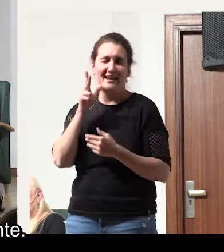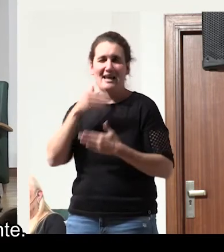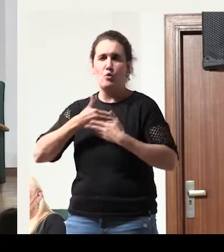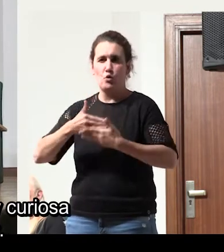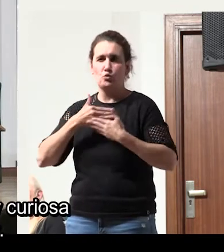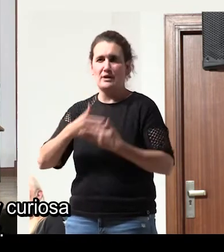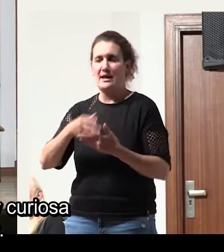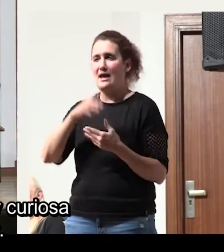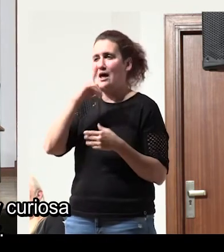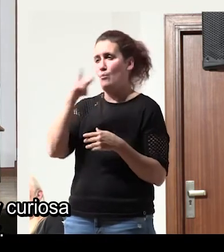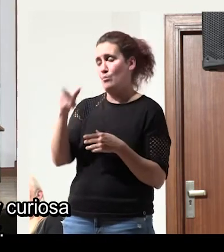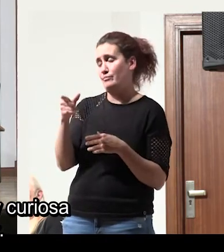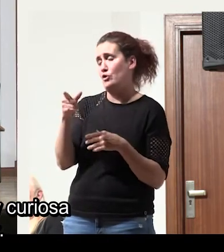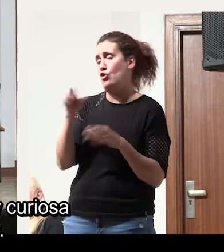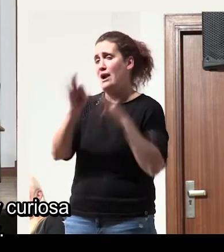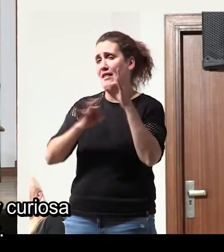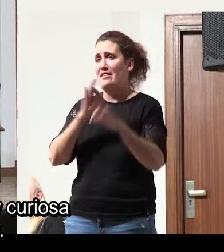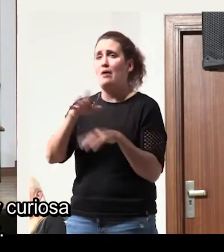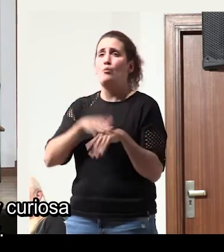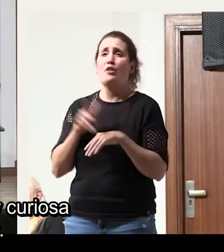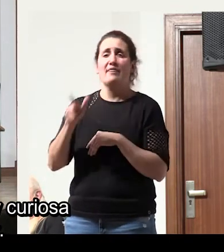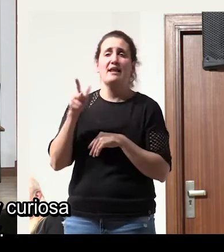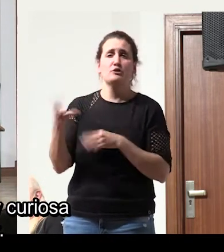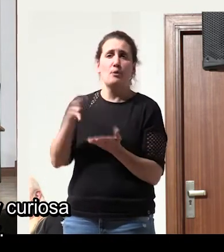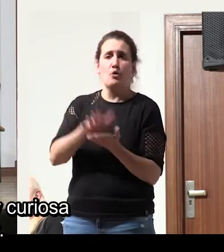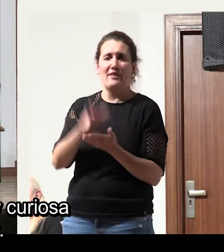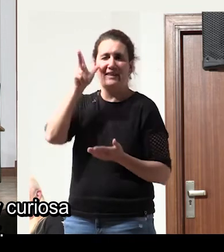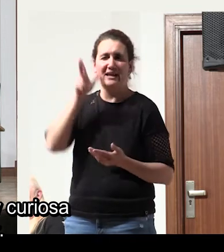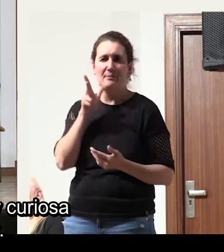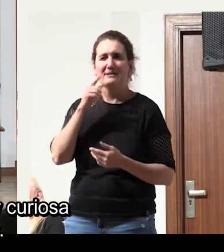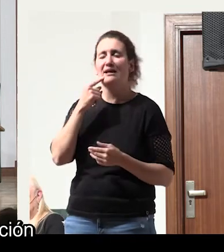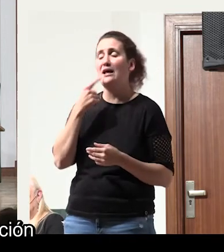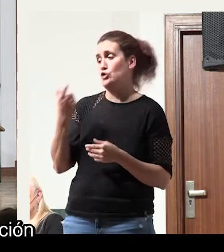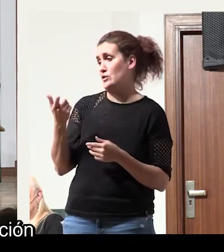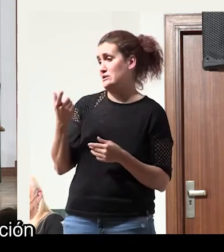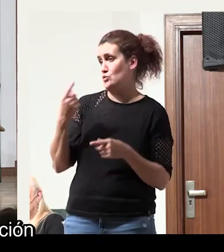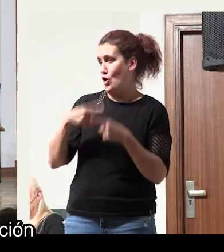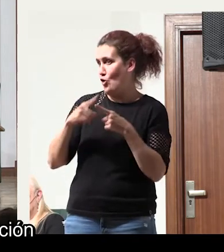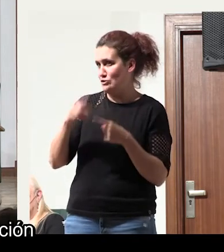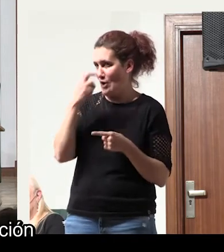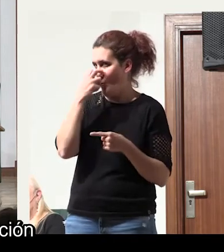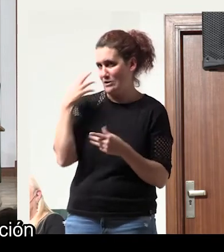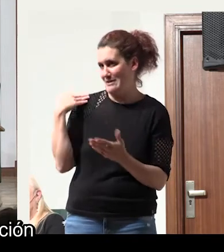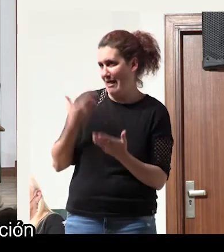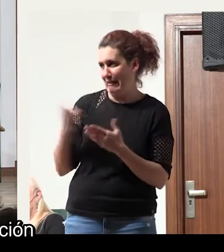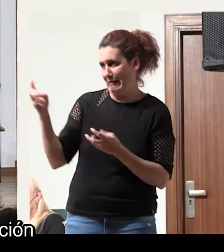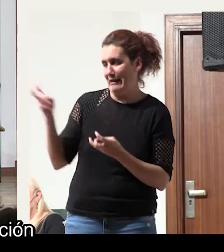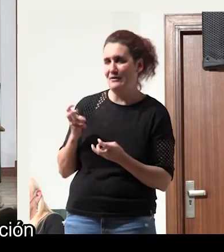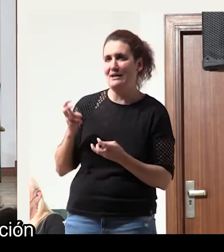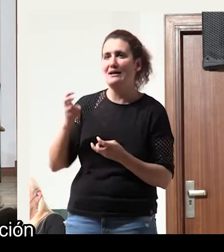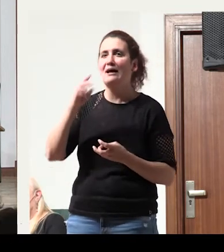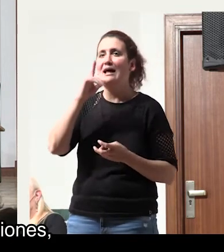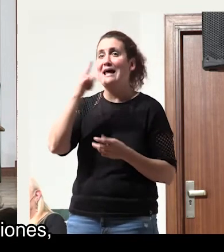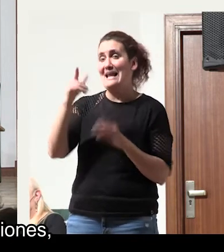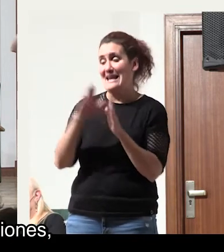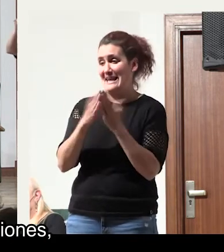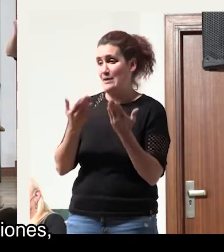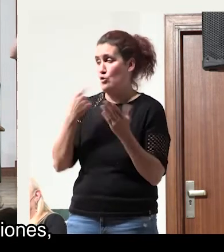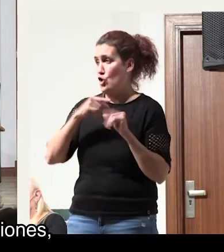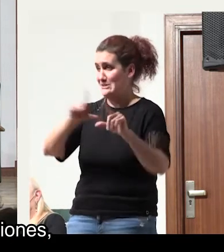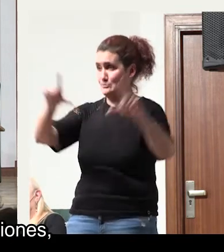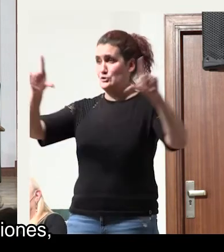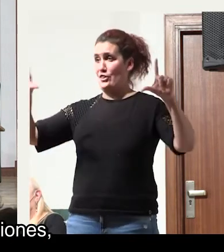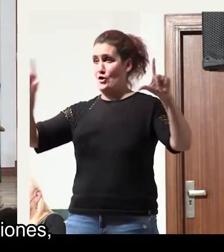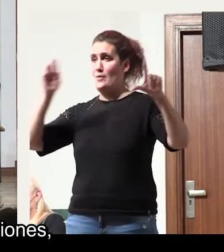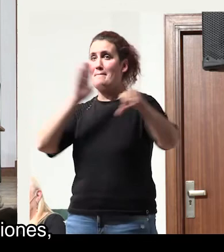Dignamente. Bueno, esto simplemente es una cosa muy curiosa que nos ha ocurrido ahora al venir. En el libro que hemos puesto en la exposición para que la gente